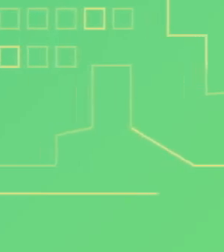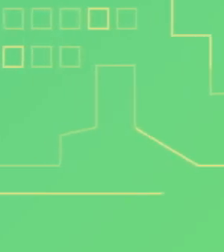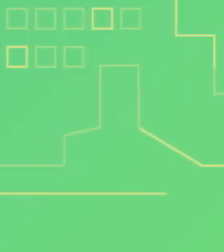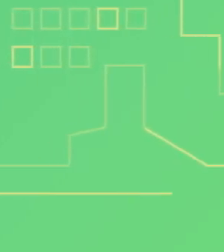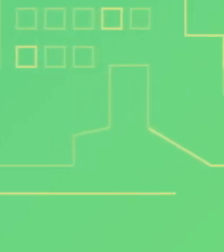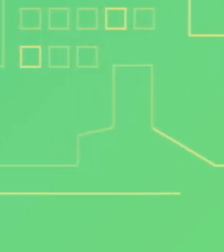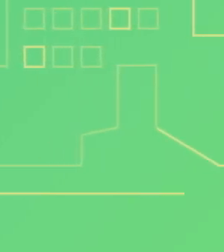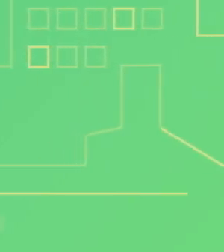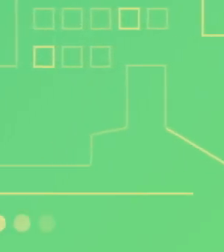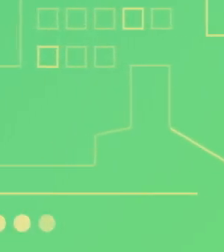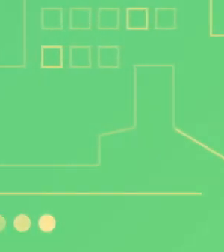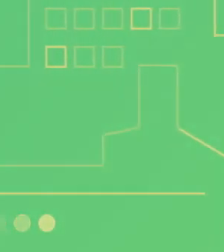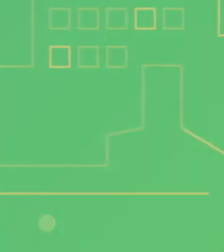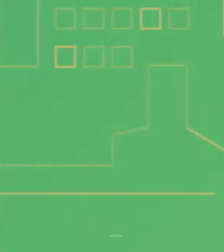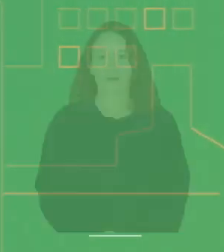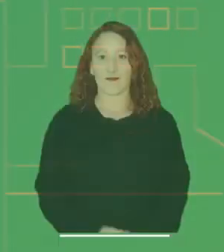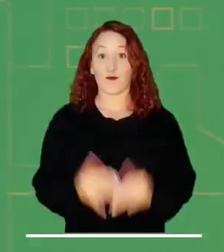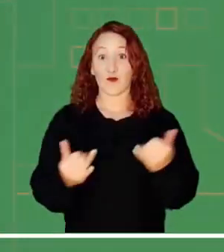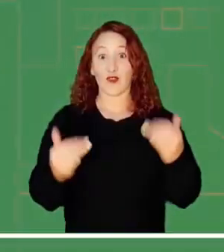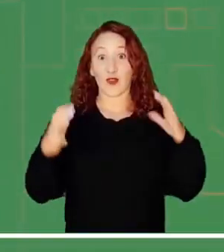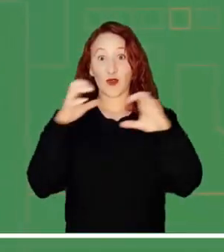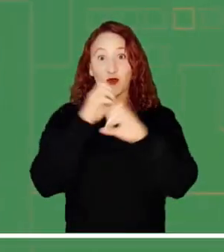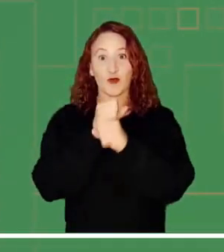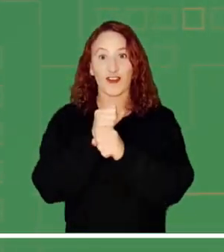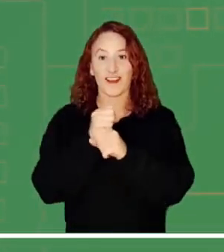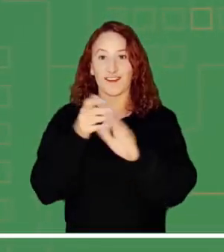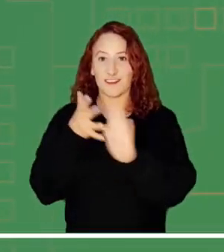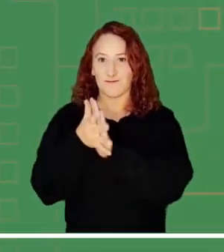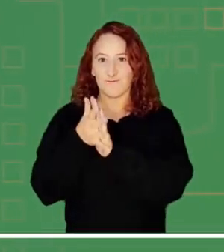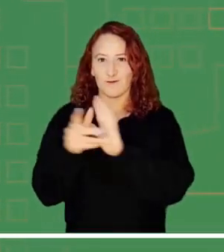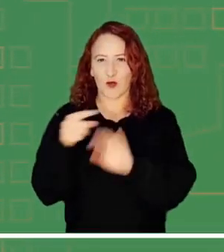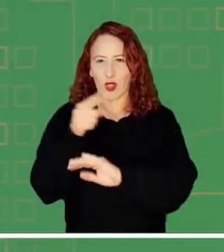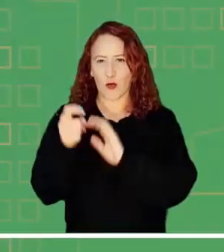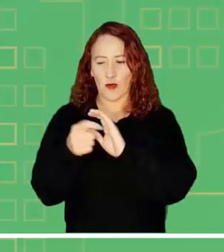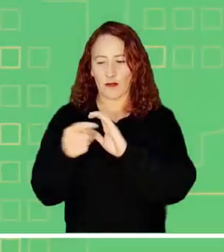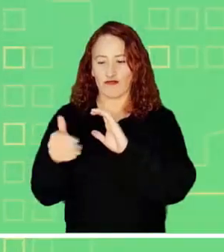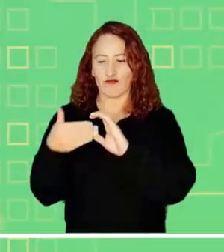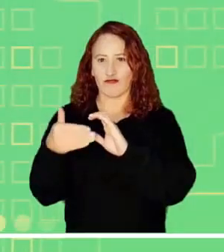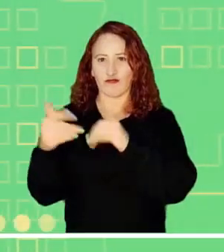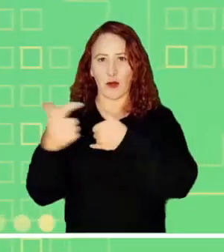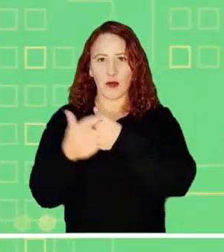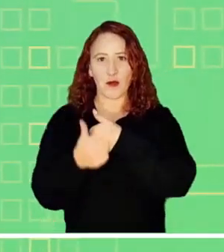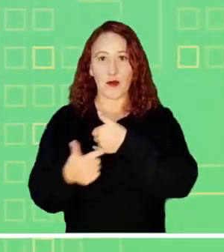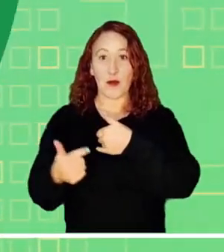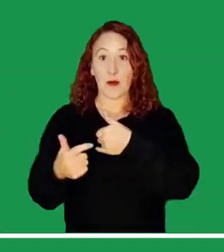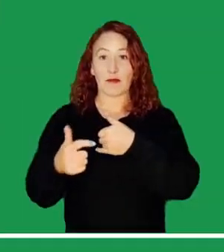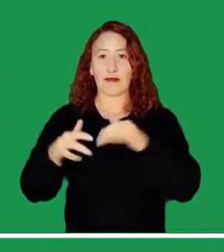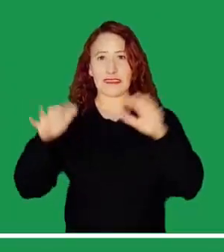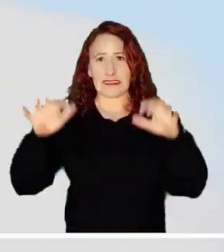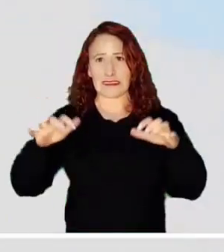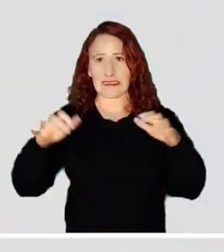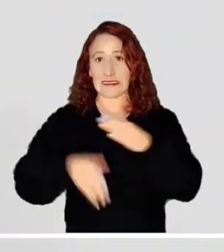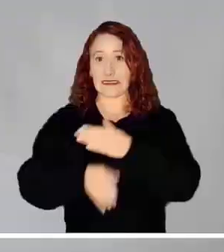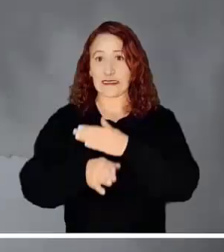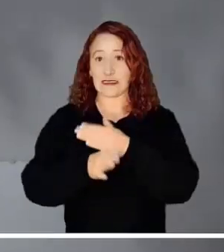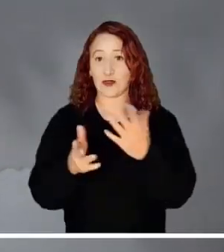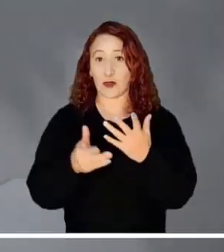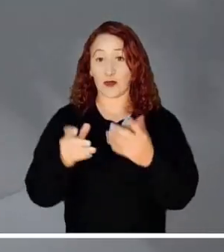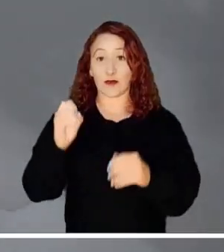Avanza la jornada y nosotros seguimos acompañándolos con nuestro pronóstico del tiempo de la noche en las diferentes regiones.